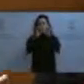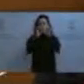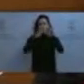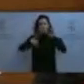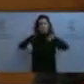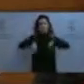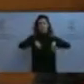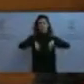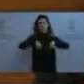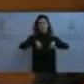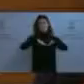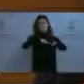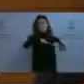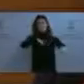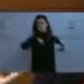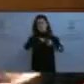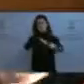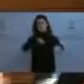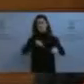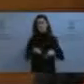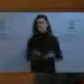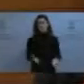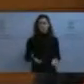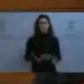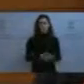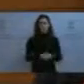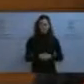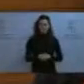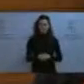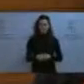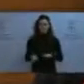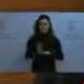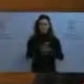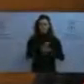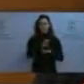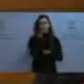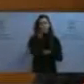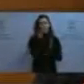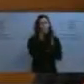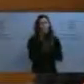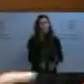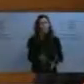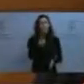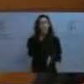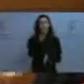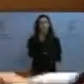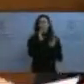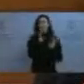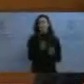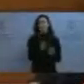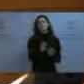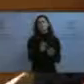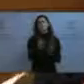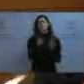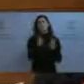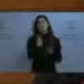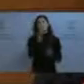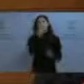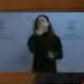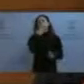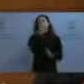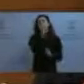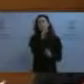circulatorios. Y mire, señora consejera, yo tengo que decirle que el concepto de ridículo que tiene usted y yo es muy